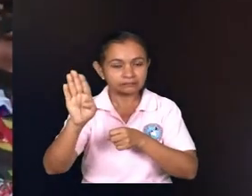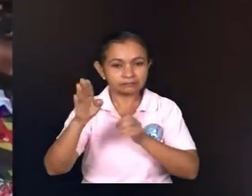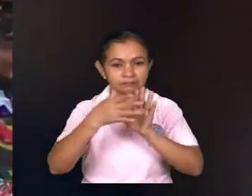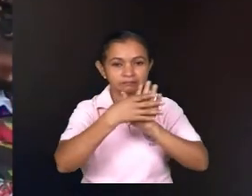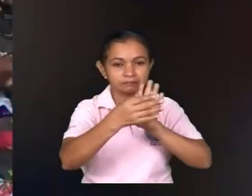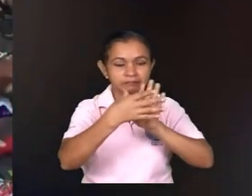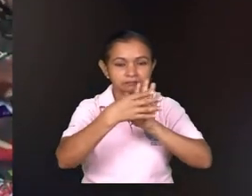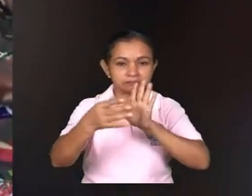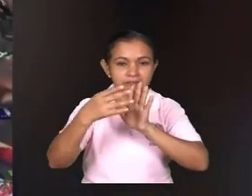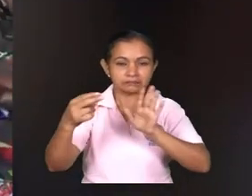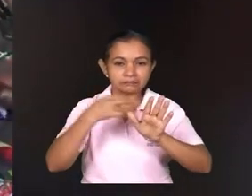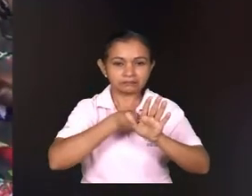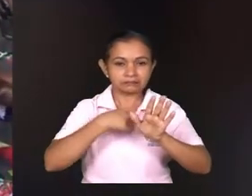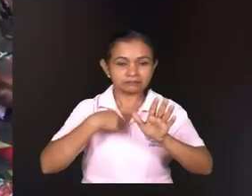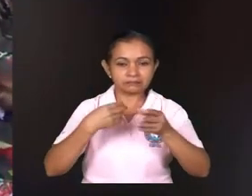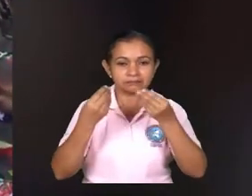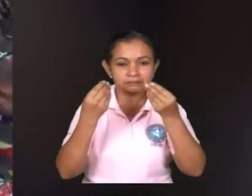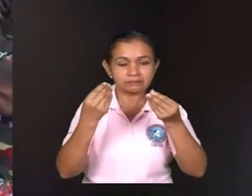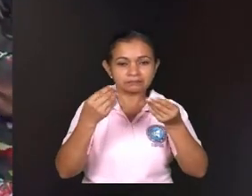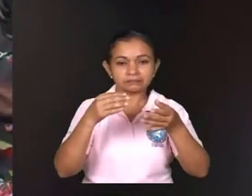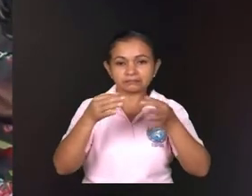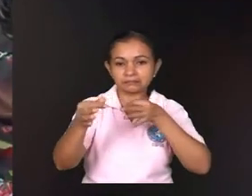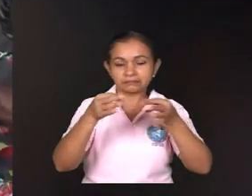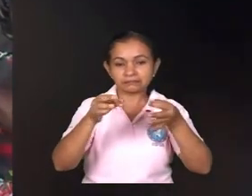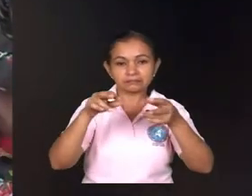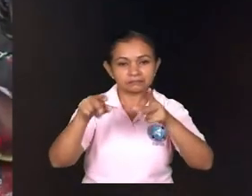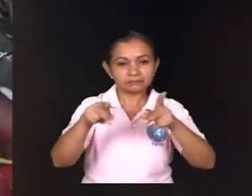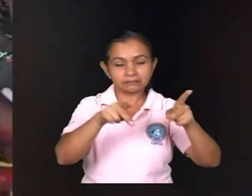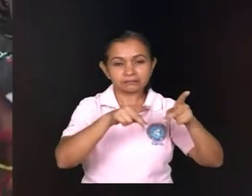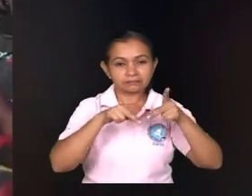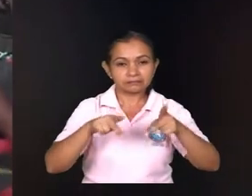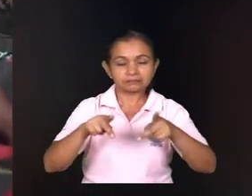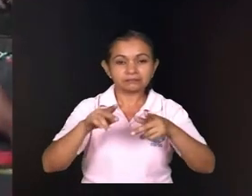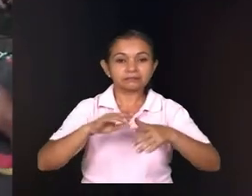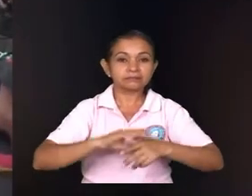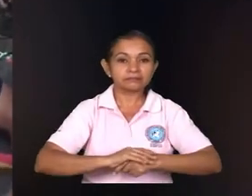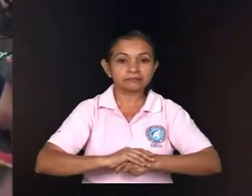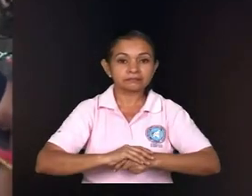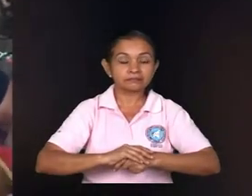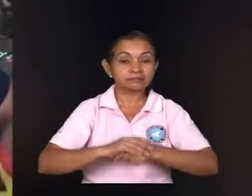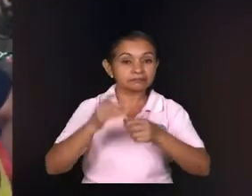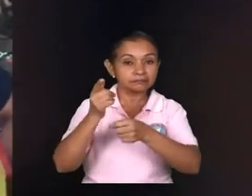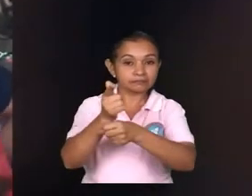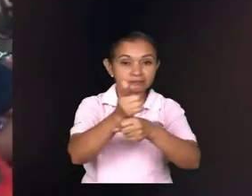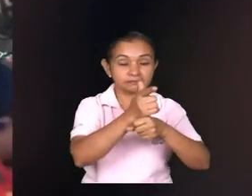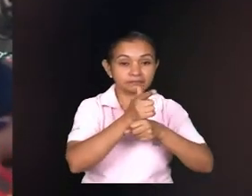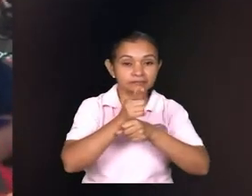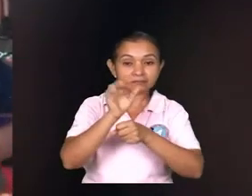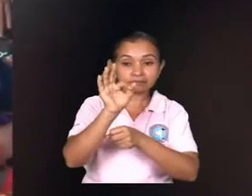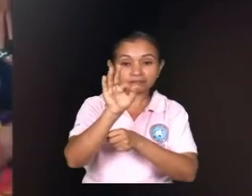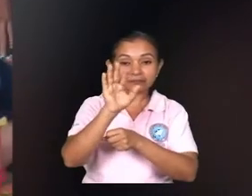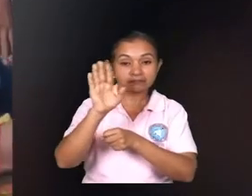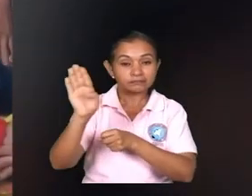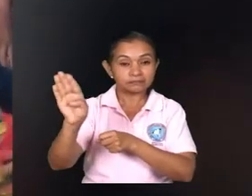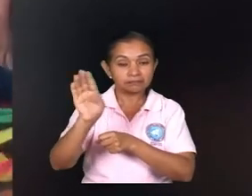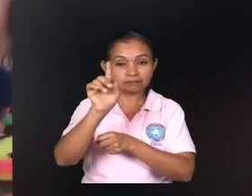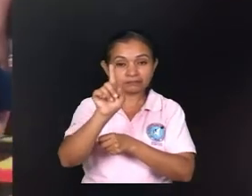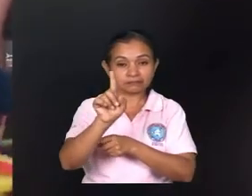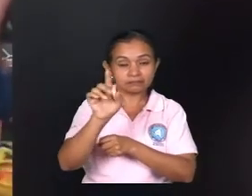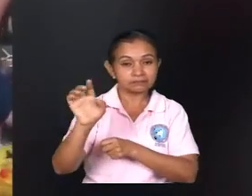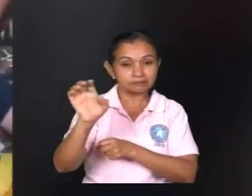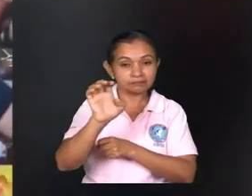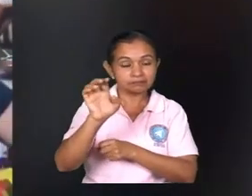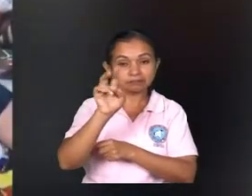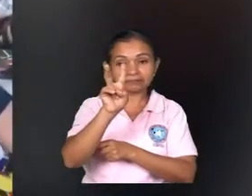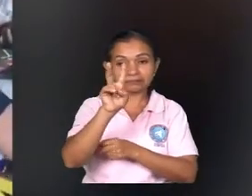volverse viral, provocando miles de reacciones entre los usuarios de las redes sociales. El video de Facebook fue colgado el 1 de enero de